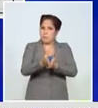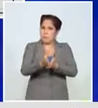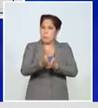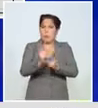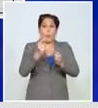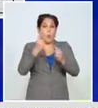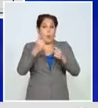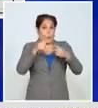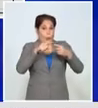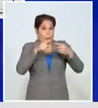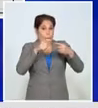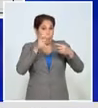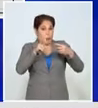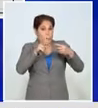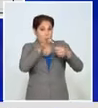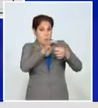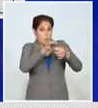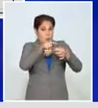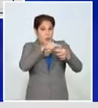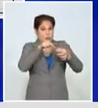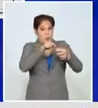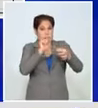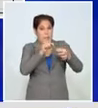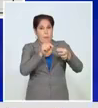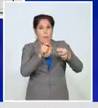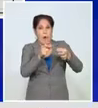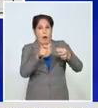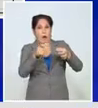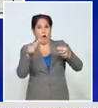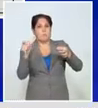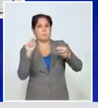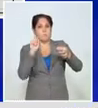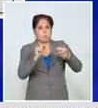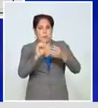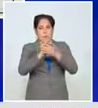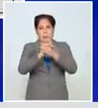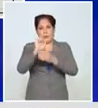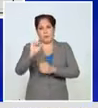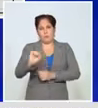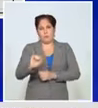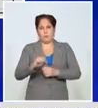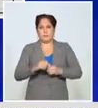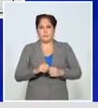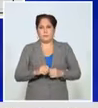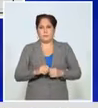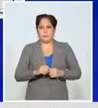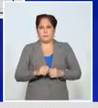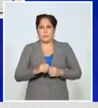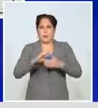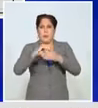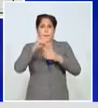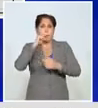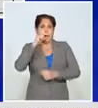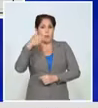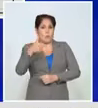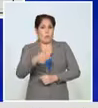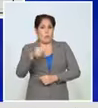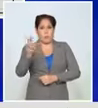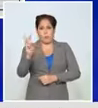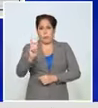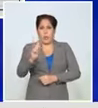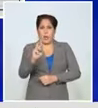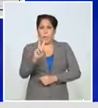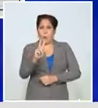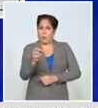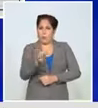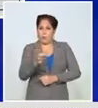12 municipios que aportan la incidencia mayor al país. Bejucal y Güines.